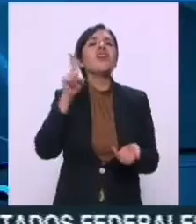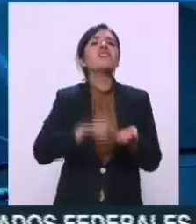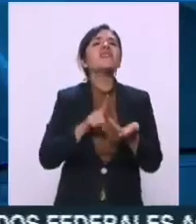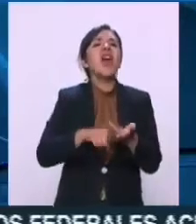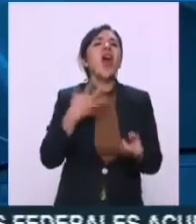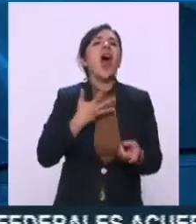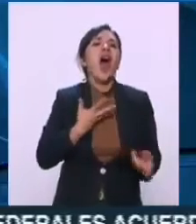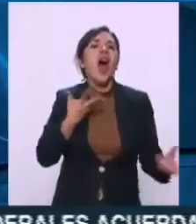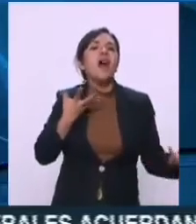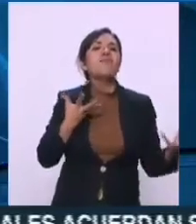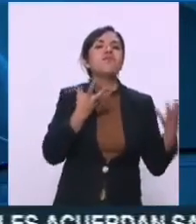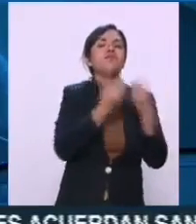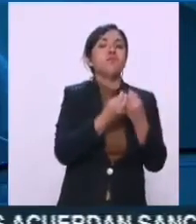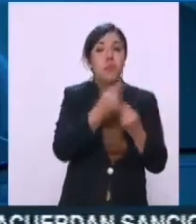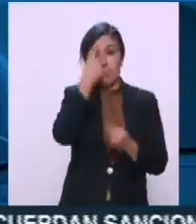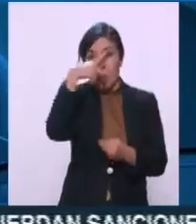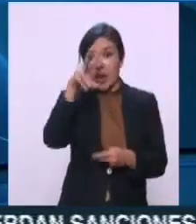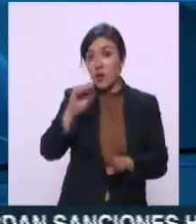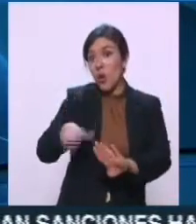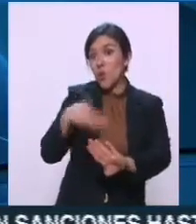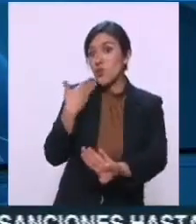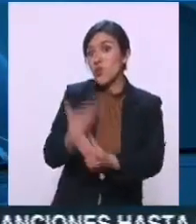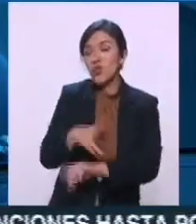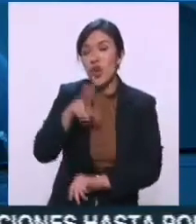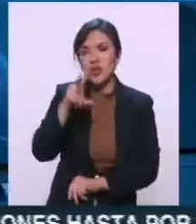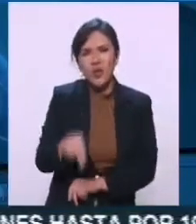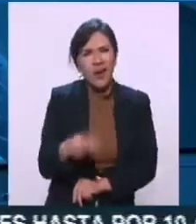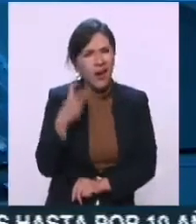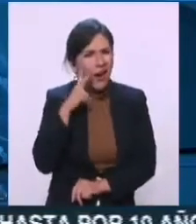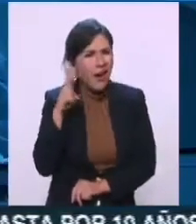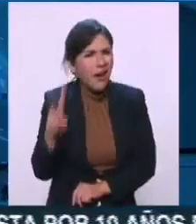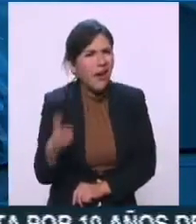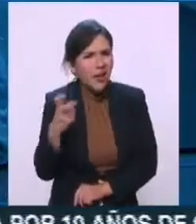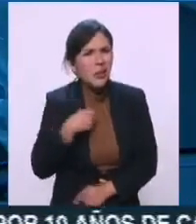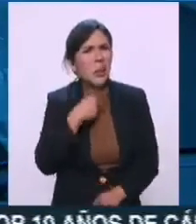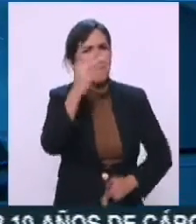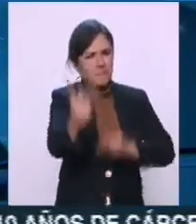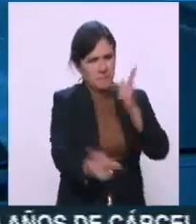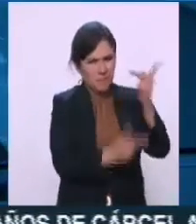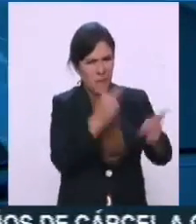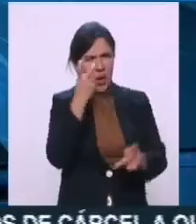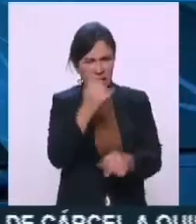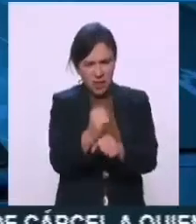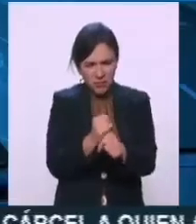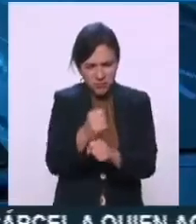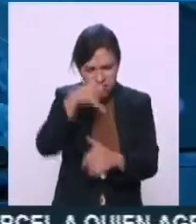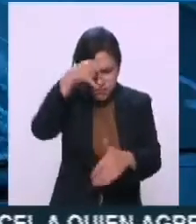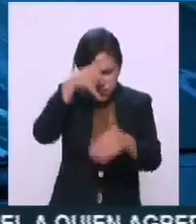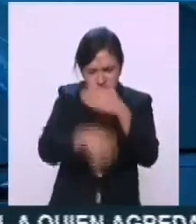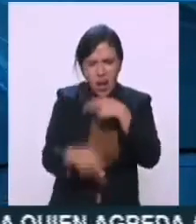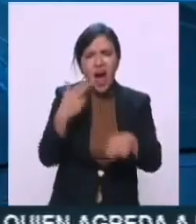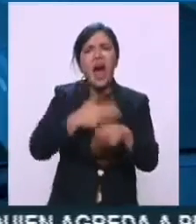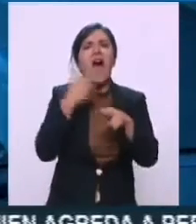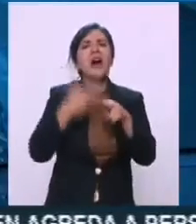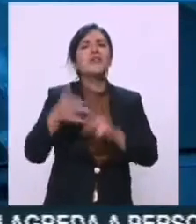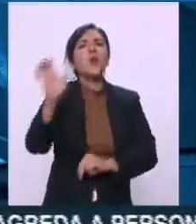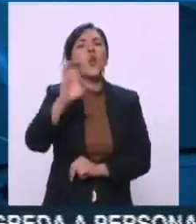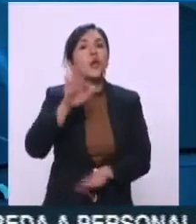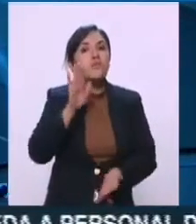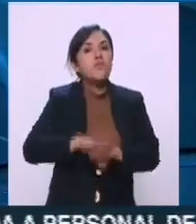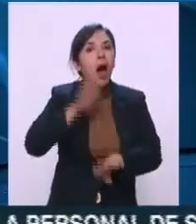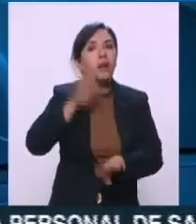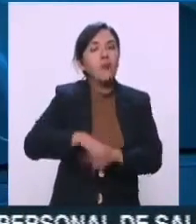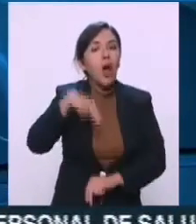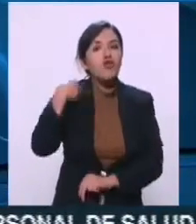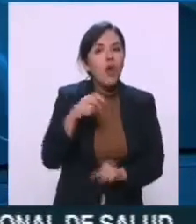en México para que no los mataran. ¿Hasta dónde, aquí es la pregunta, irá a llegar esta investigación? Porque cada vez salen